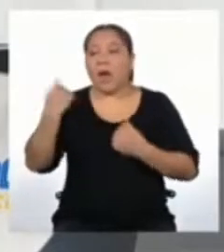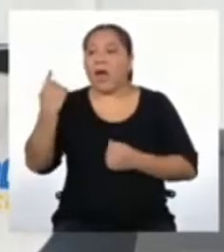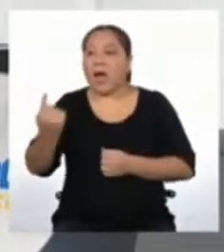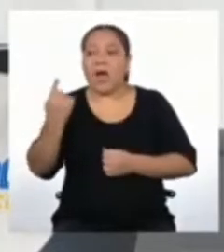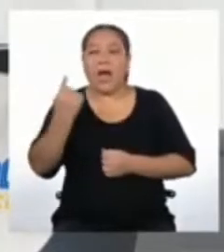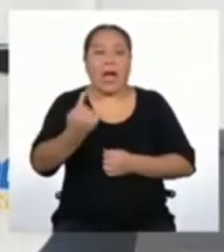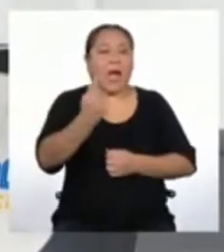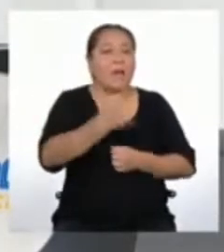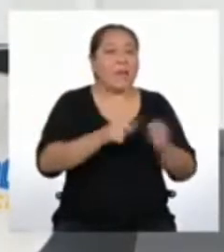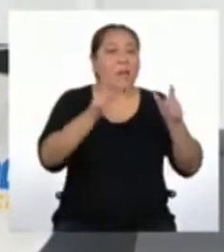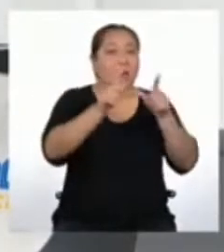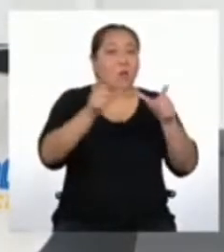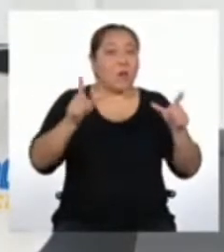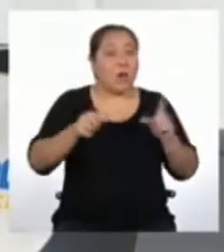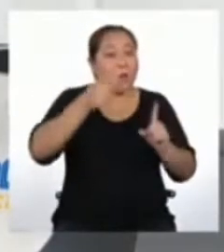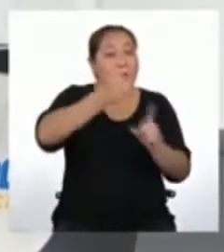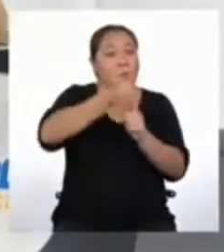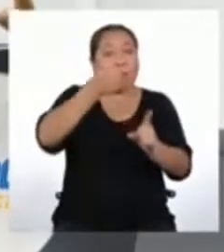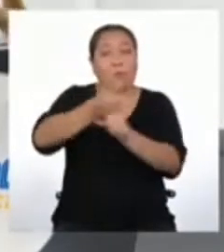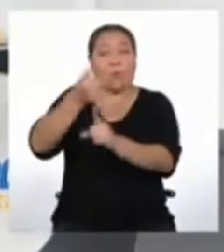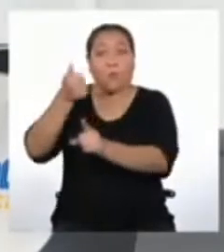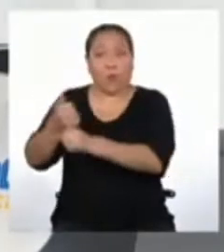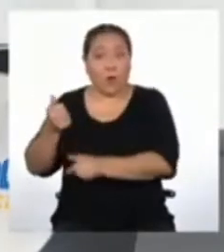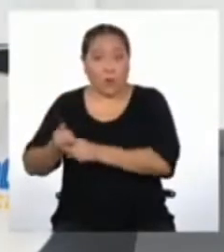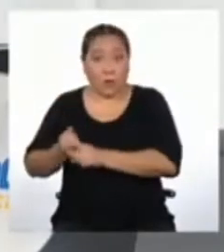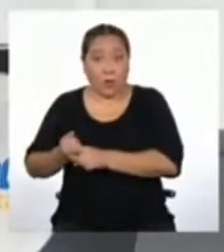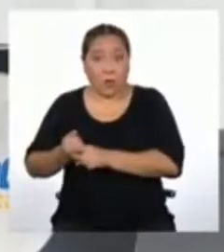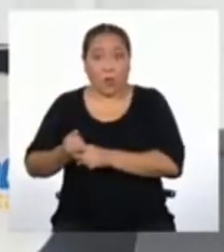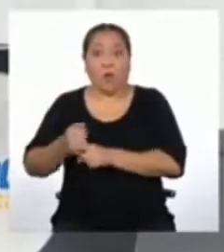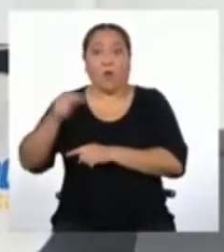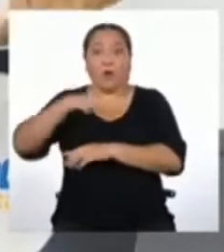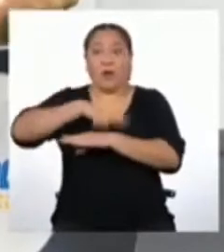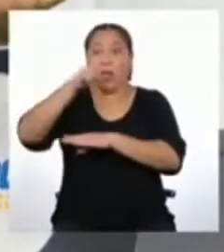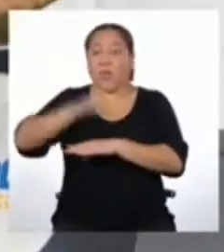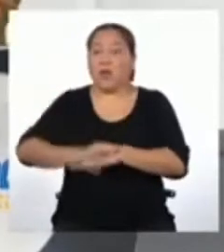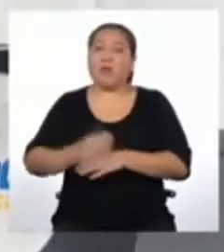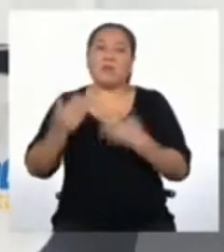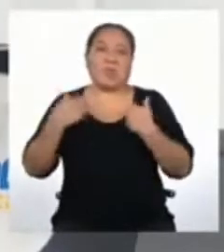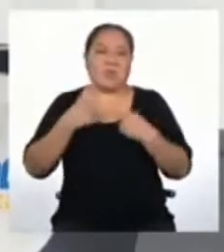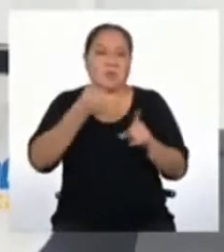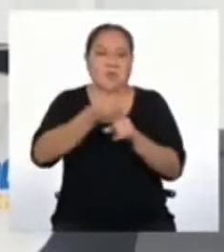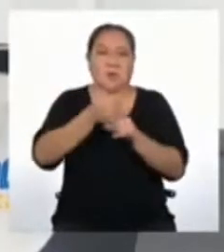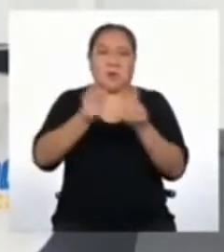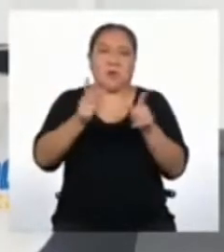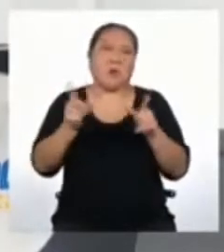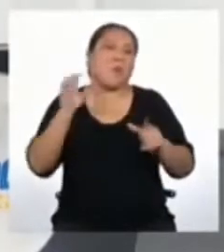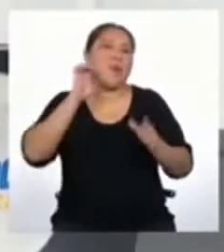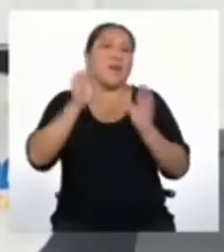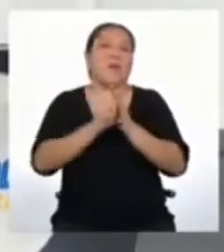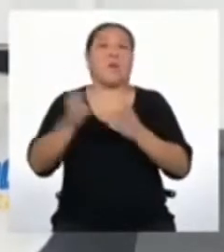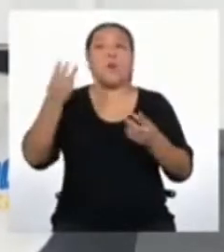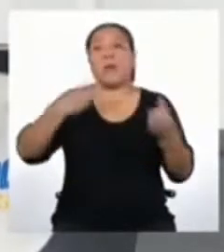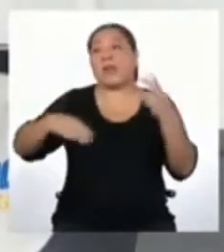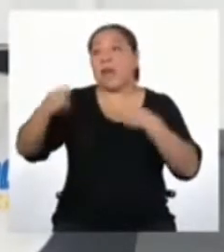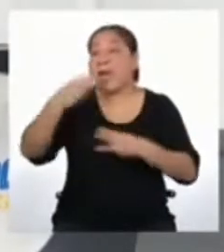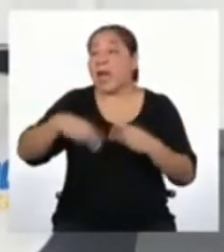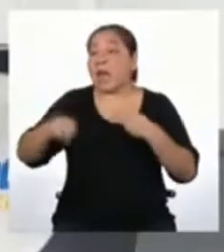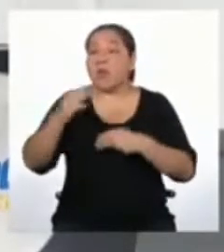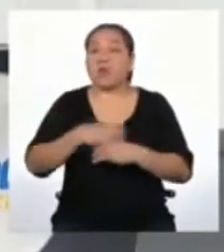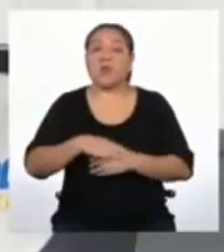país tiene sus propios espacios para comerciar prendas, como por ejemplo, mercados, bazares, hasta